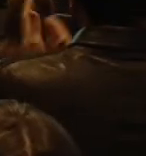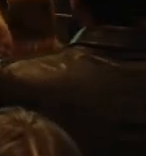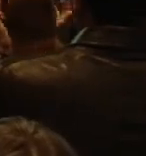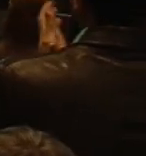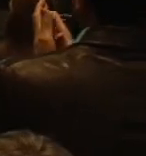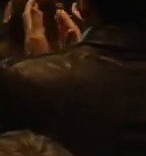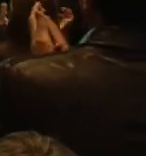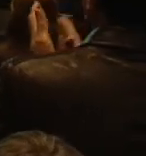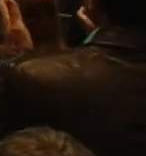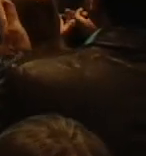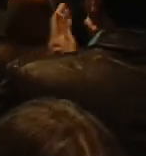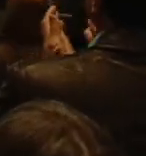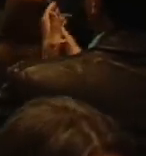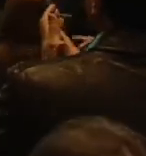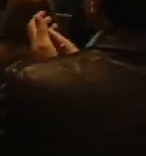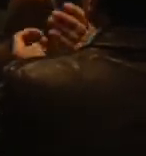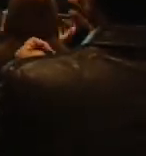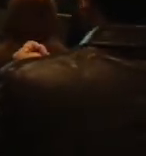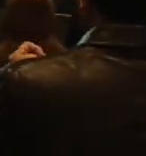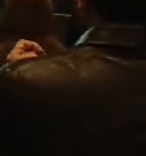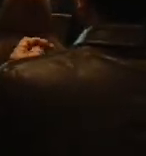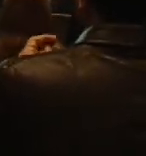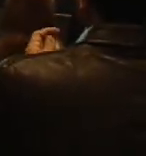Si me dan permiso, yo la hago.